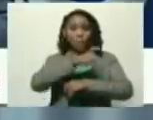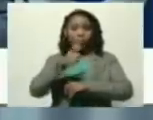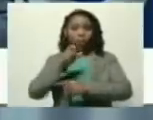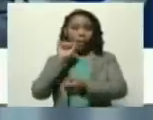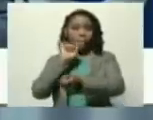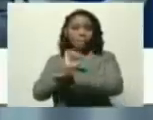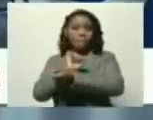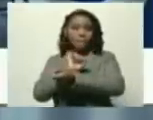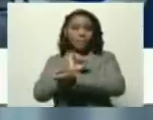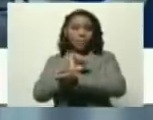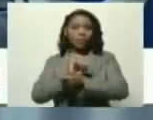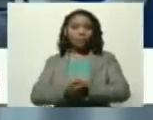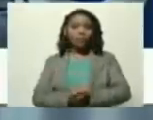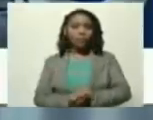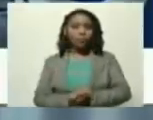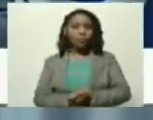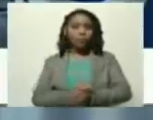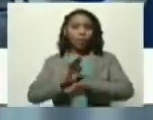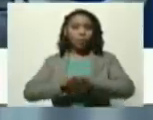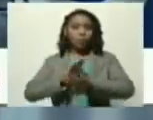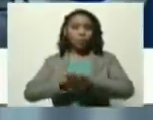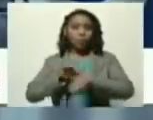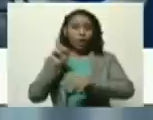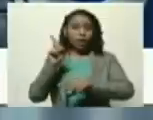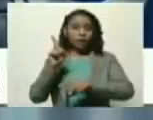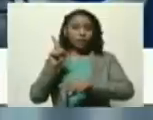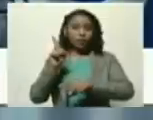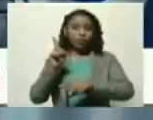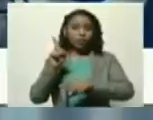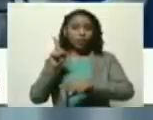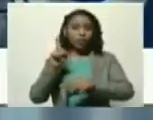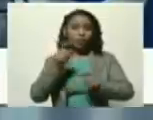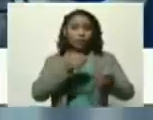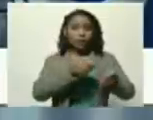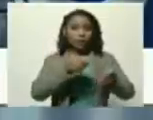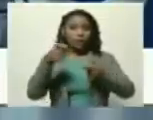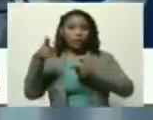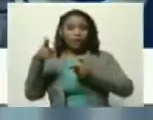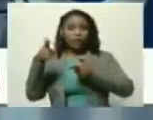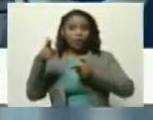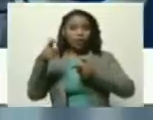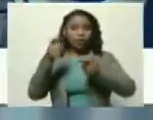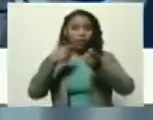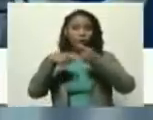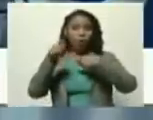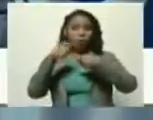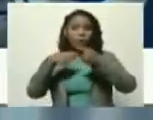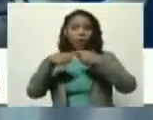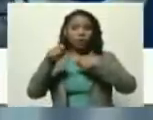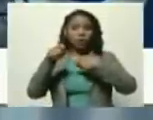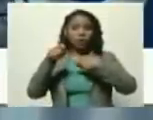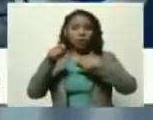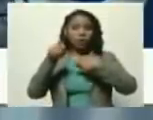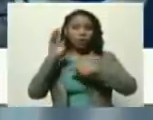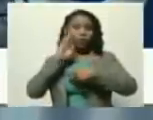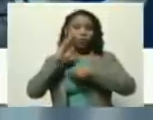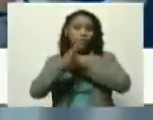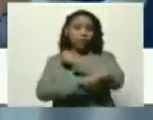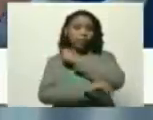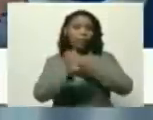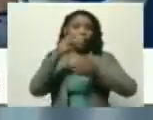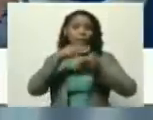fueron privados de libertad por los delitos de tráfico y comercio ilícito de